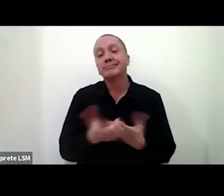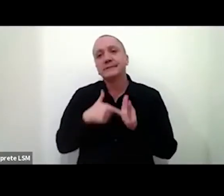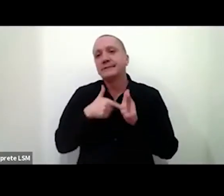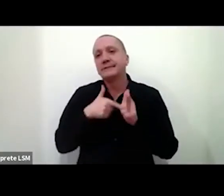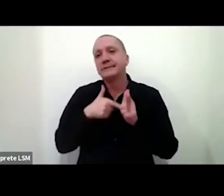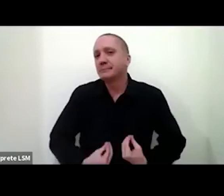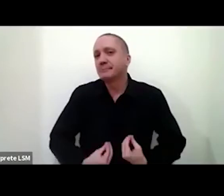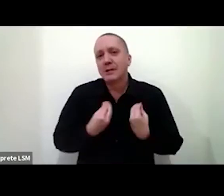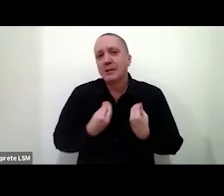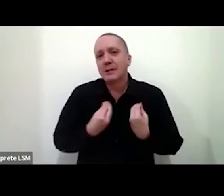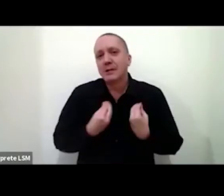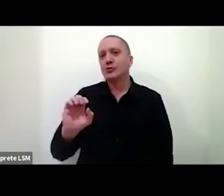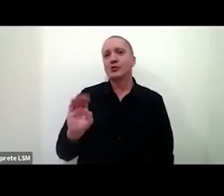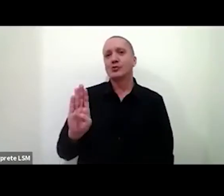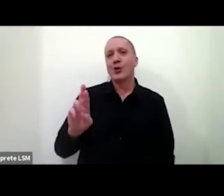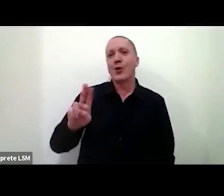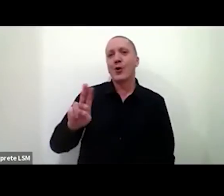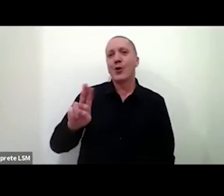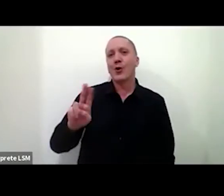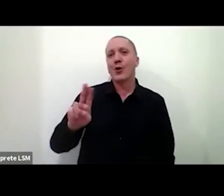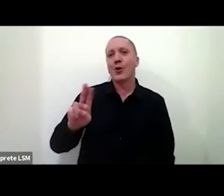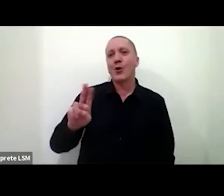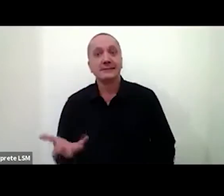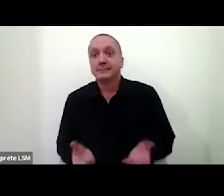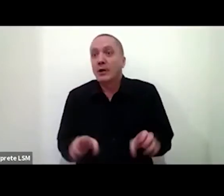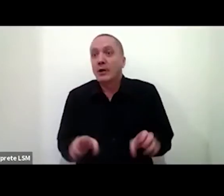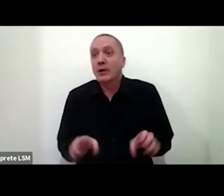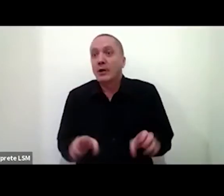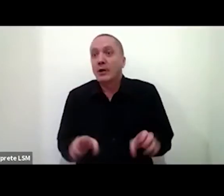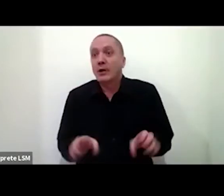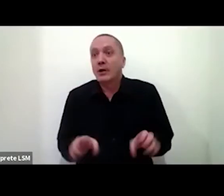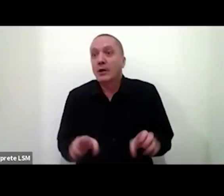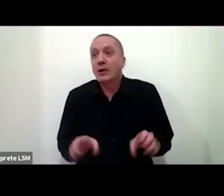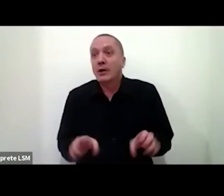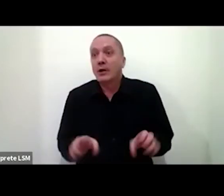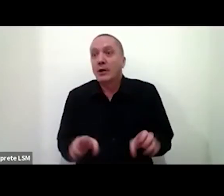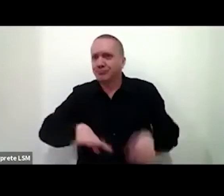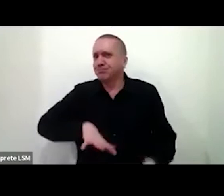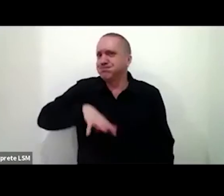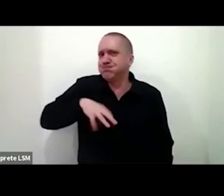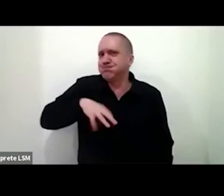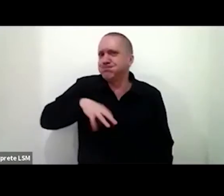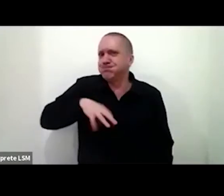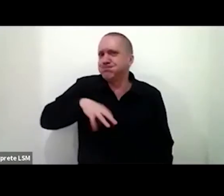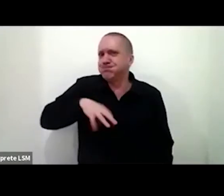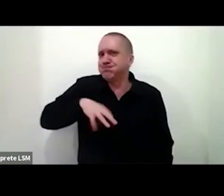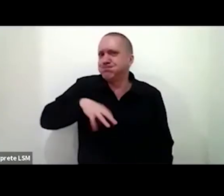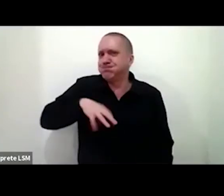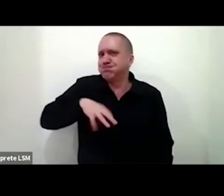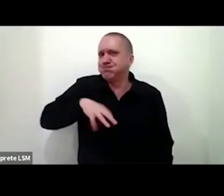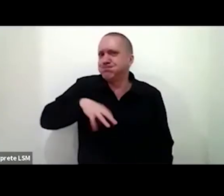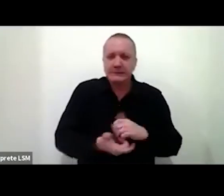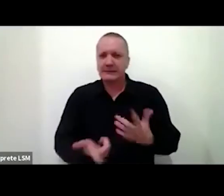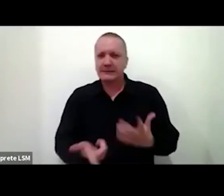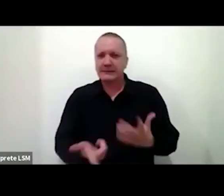lugar. Esta capacidad de adaptación, la resiliencia, y en medio de todo el caos, el ejercicio de la